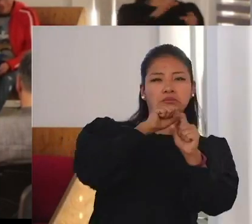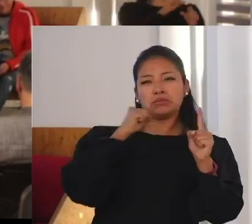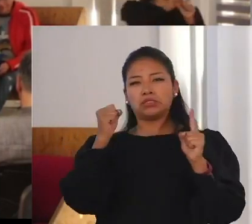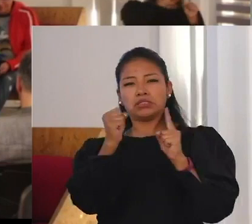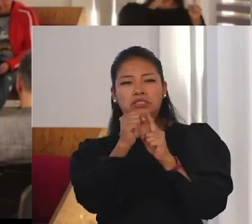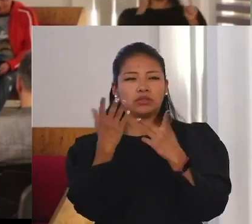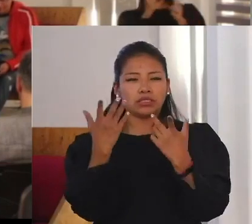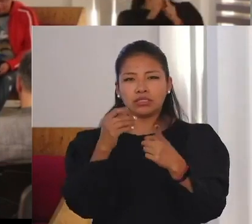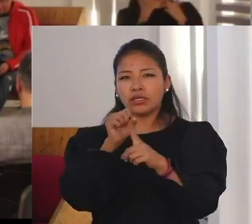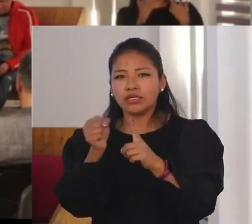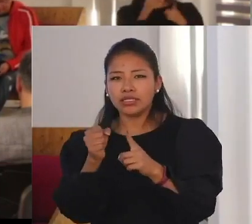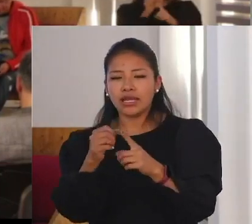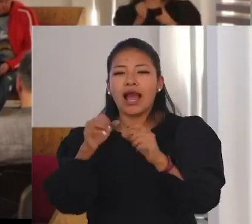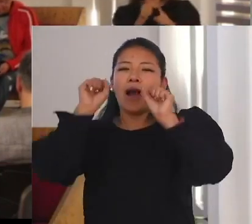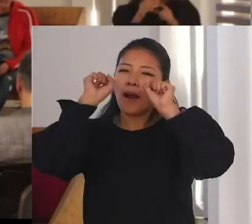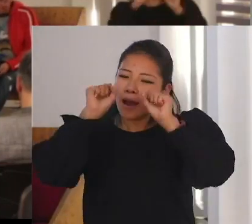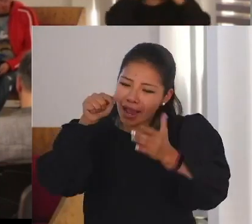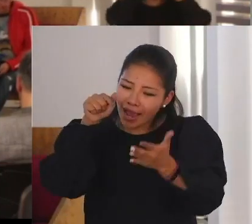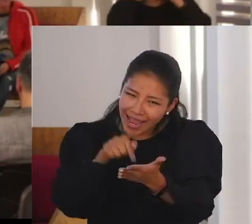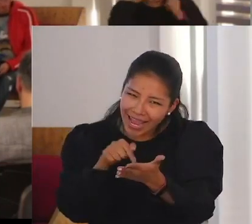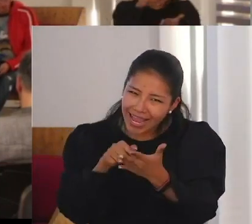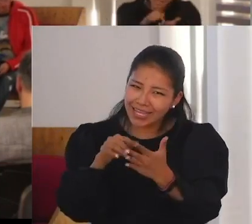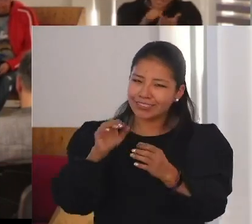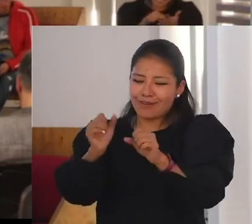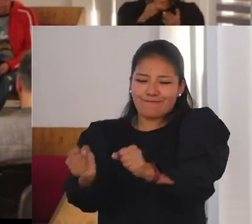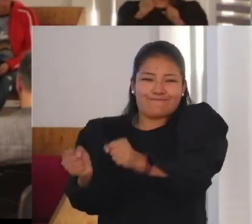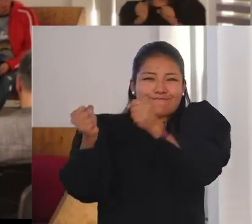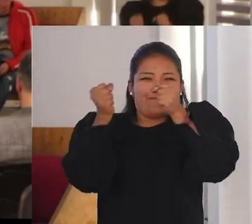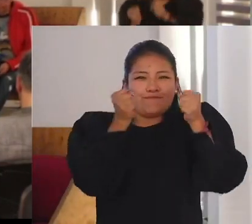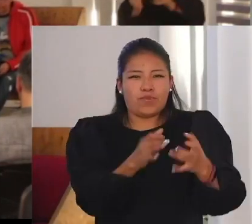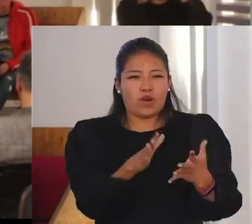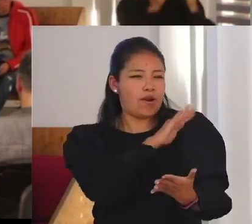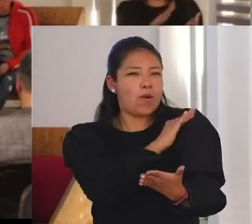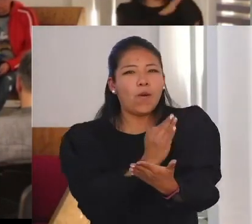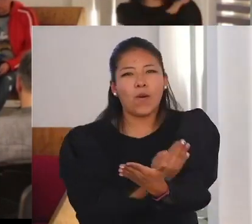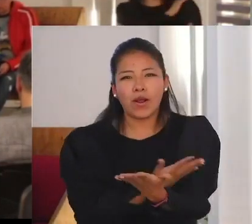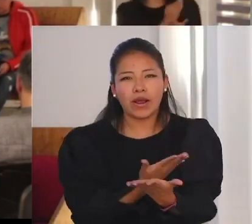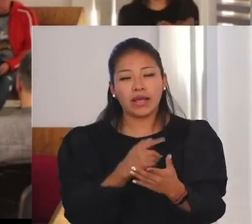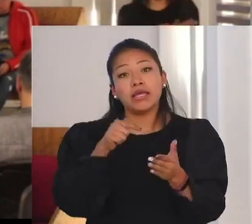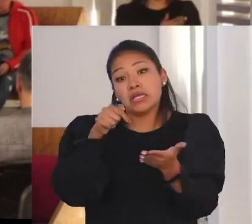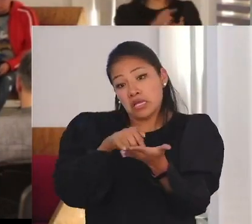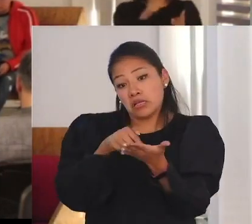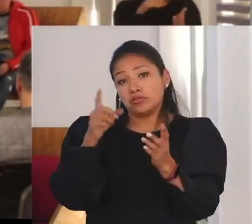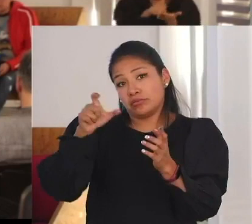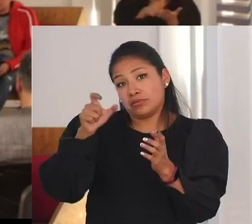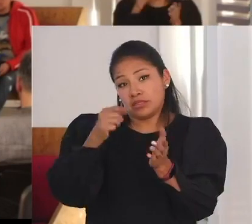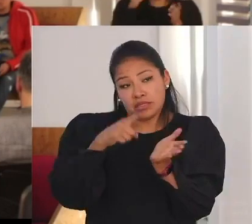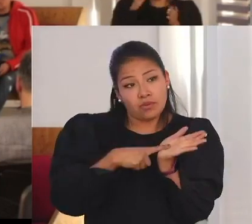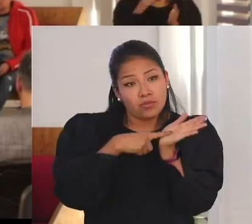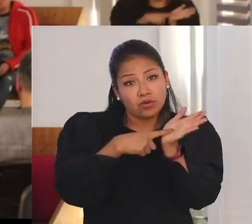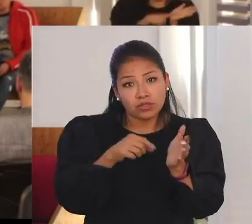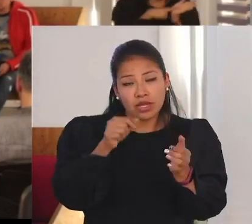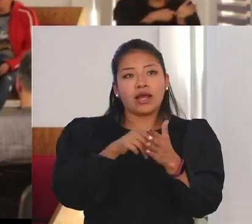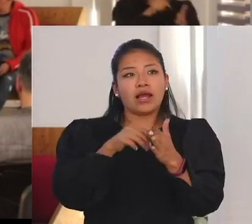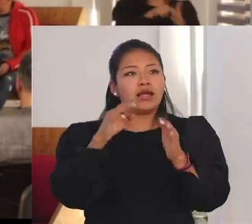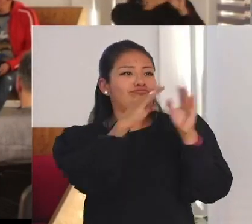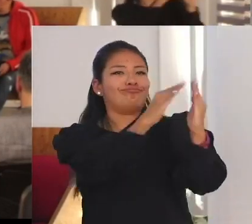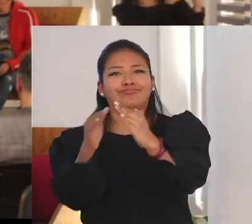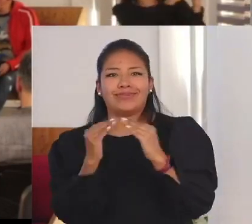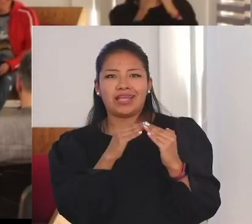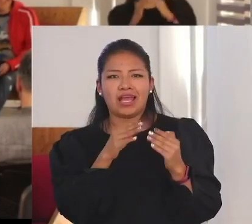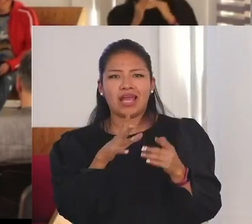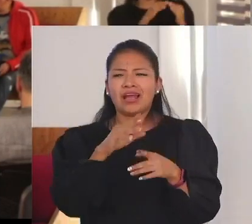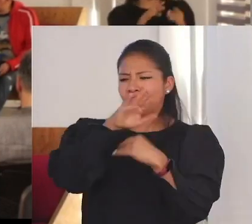una deficiencia es nuestro gran poder no Y eso creo que tenemos que mostrar a la sociedad no que no vean como la diferencia como algo malo